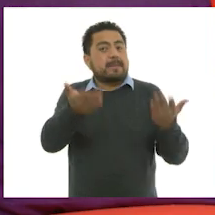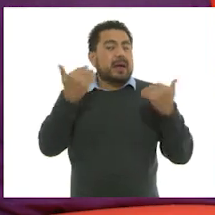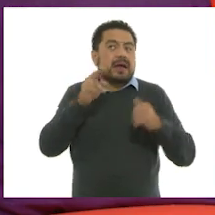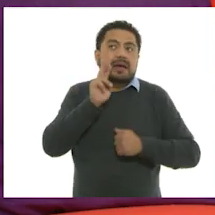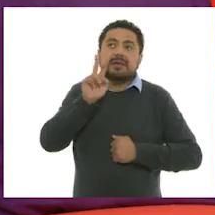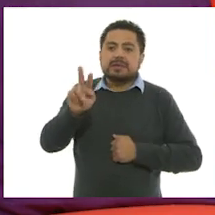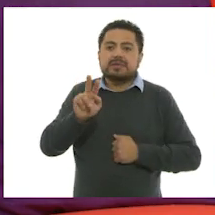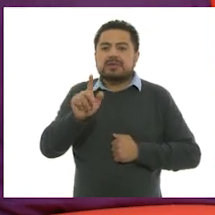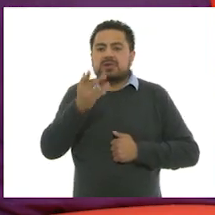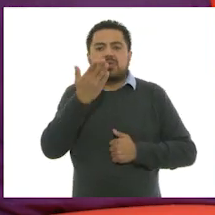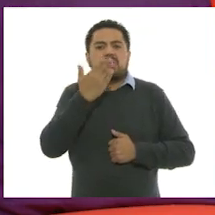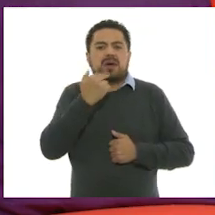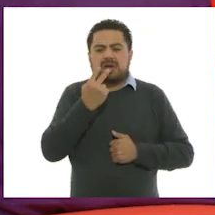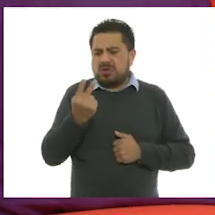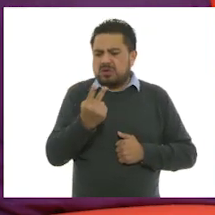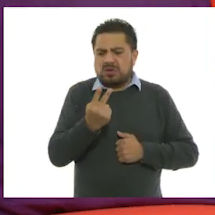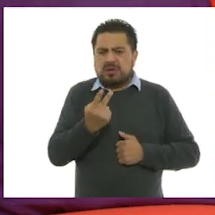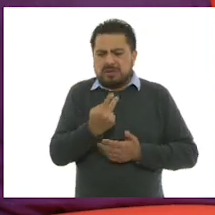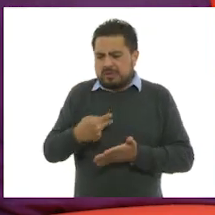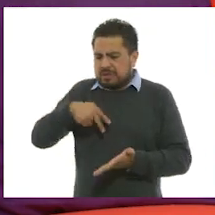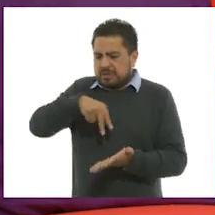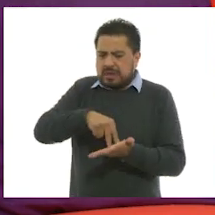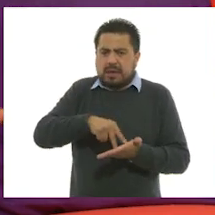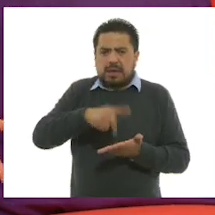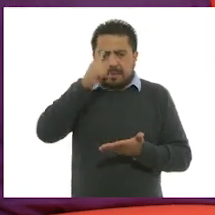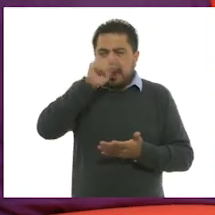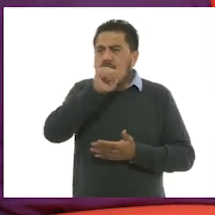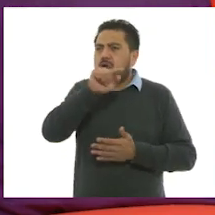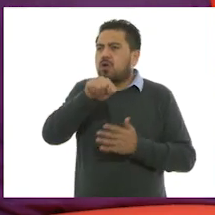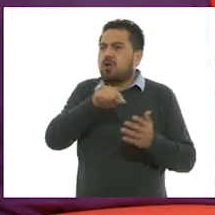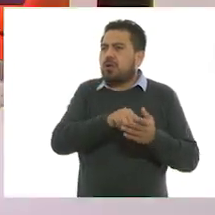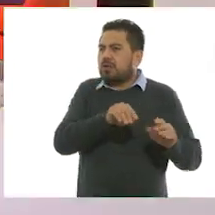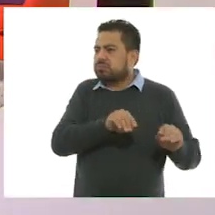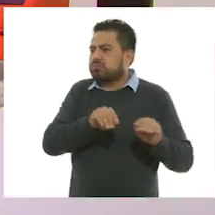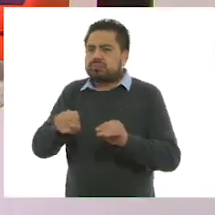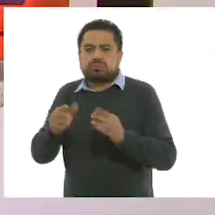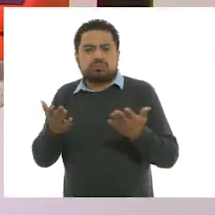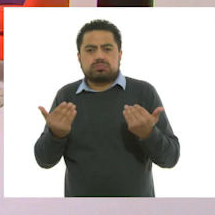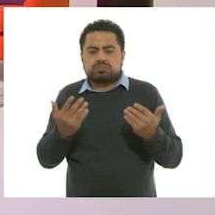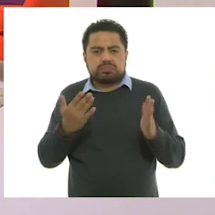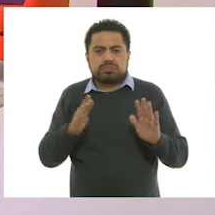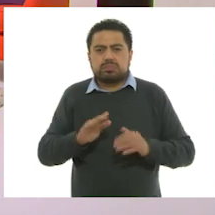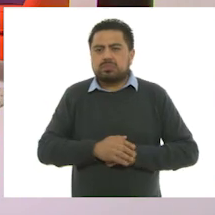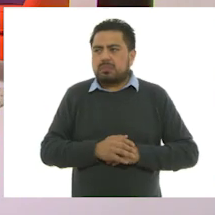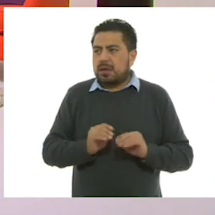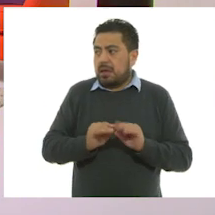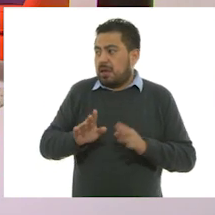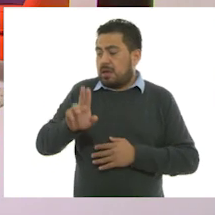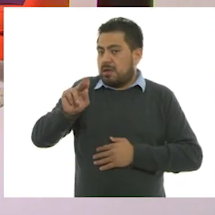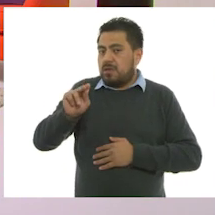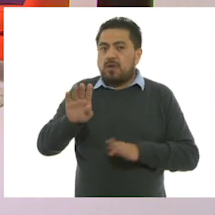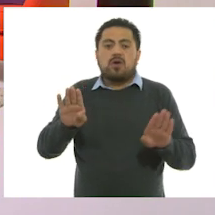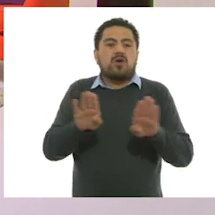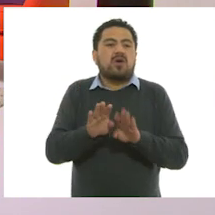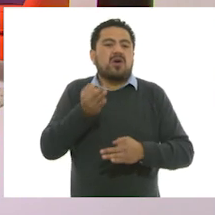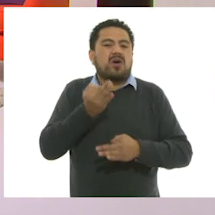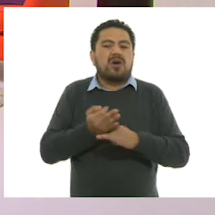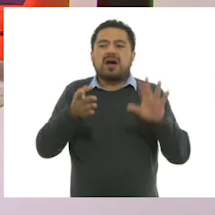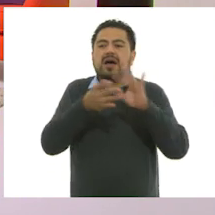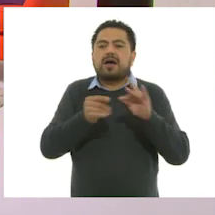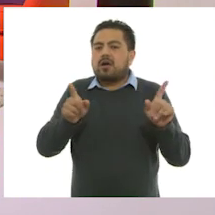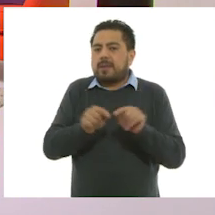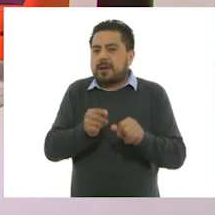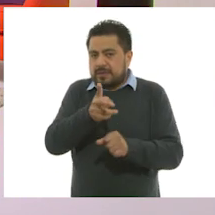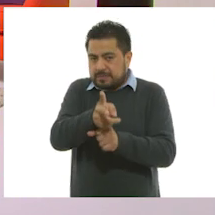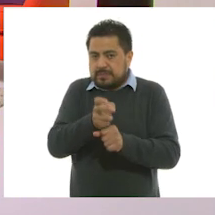verlo. Y ninguna de las dos nos paramos de aquí para ir a otro lugar, ¿o sí? No, claro que no. Como dices, es una